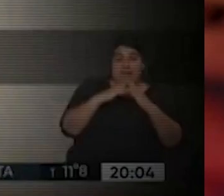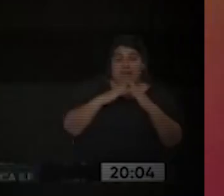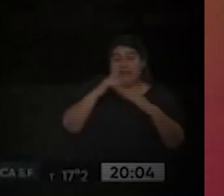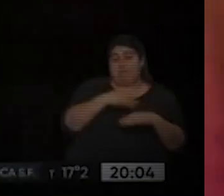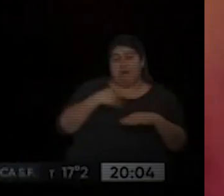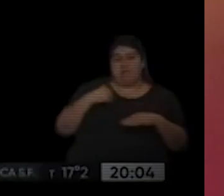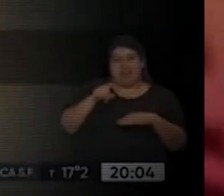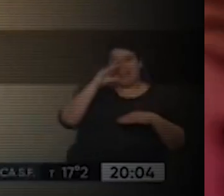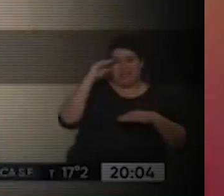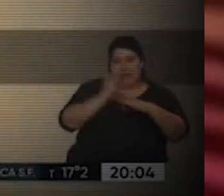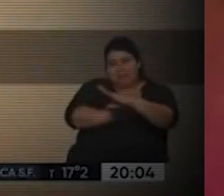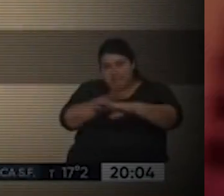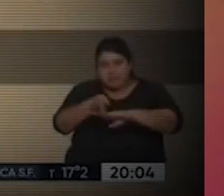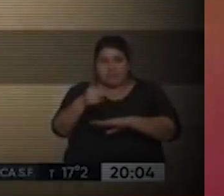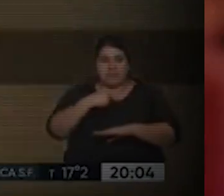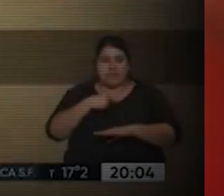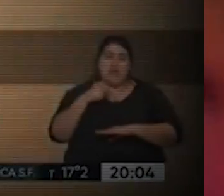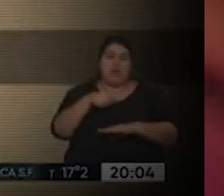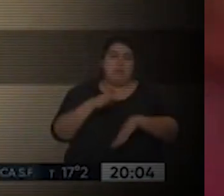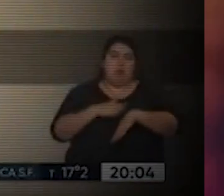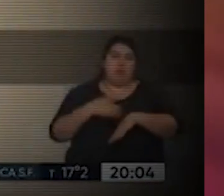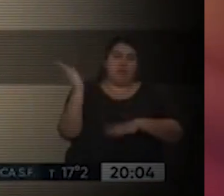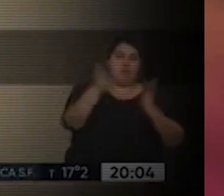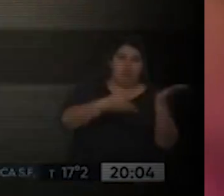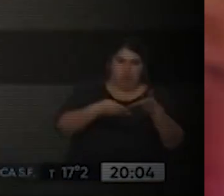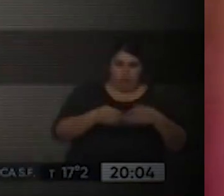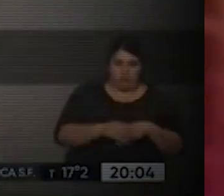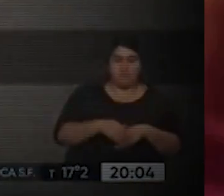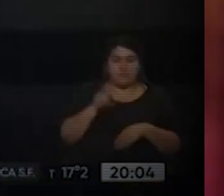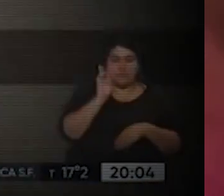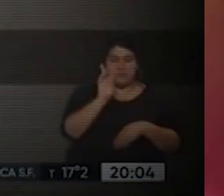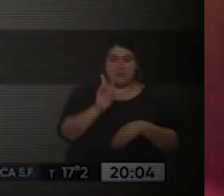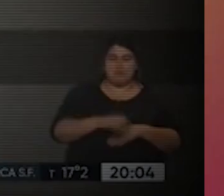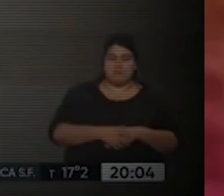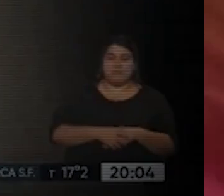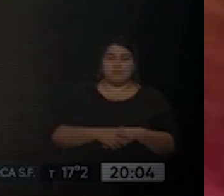Fernández. Era ayer a media tarde y escuchemos.